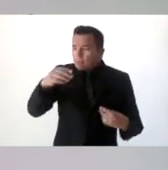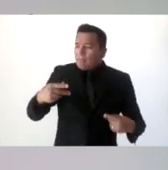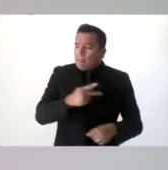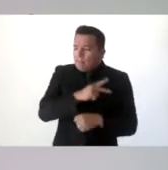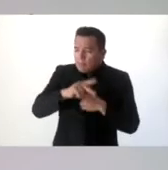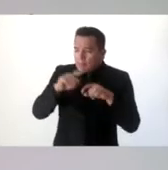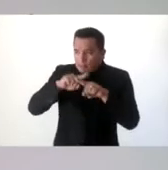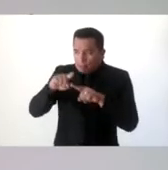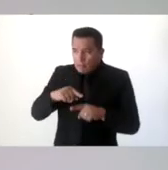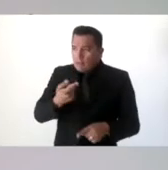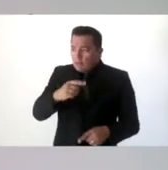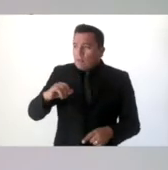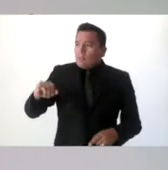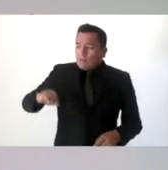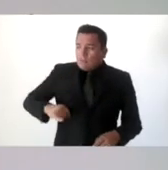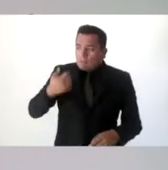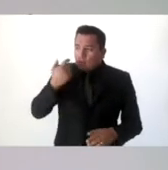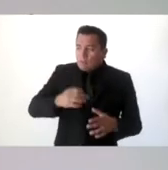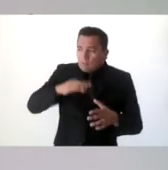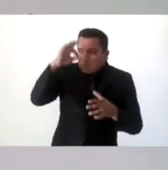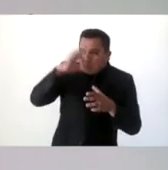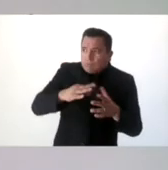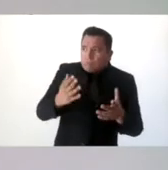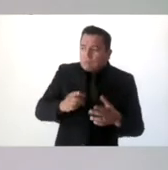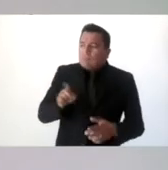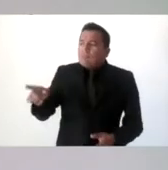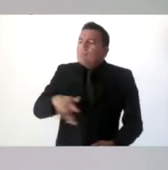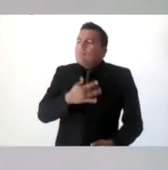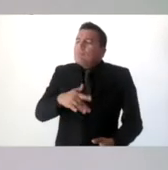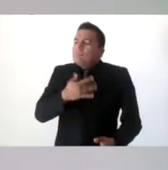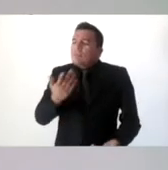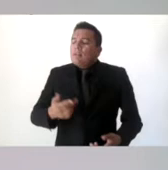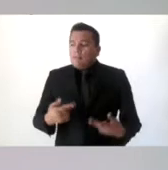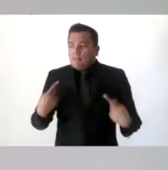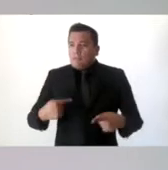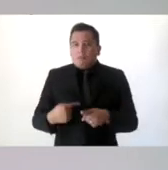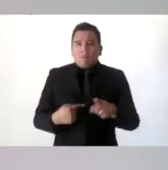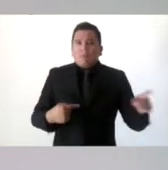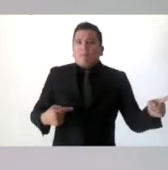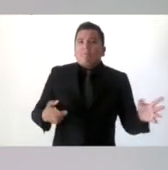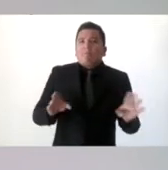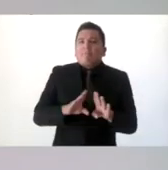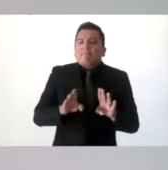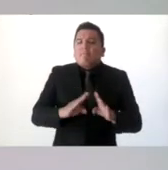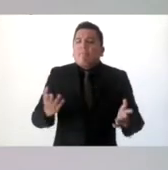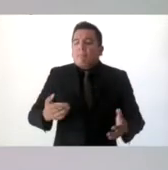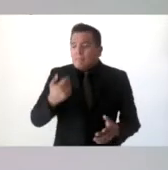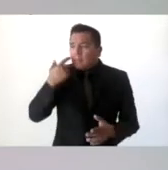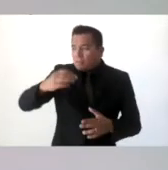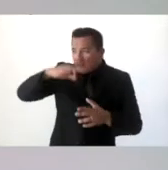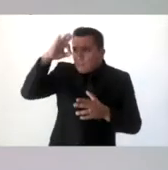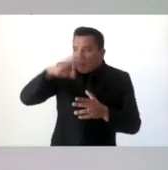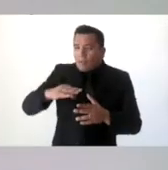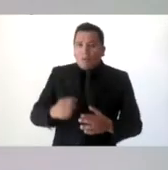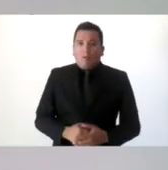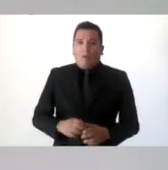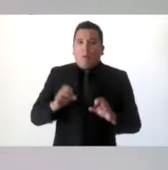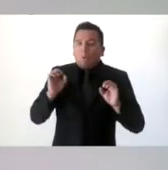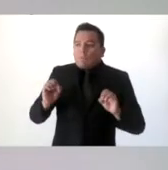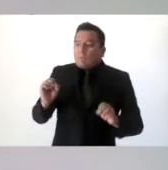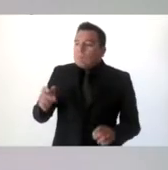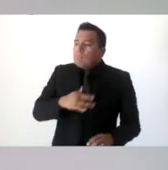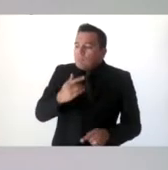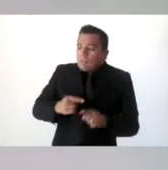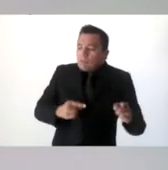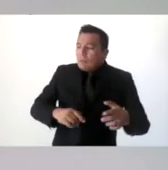en el extranjero, en las visitas que han hecho a algunos otros países, ¿cuál es el sentimiento que se tiene de los mexicanos que están en el extranjero para votar? ¿Y qué